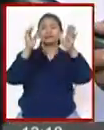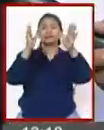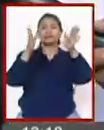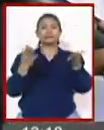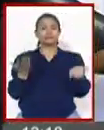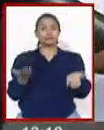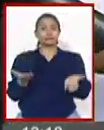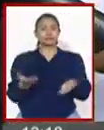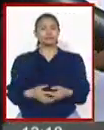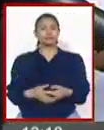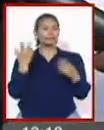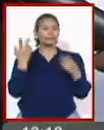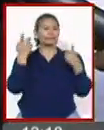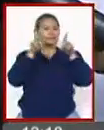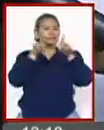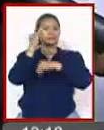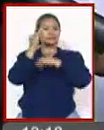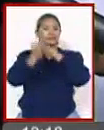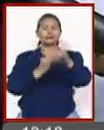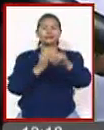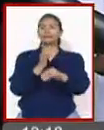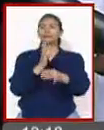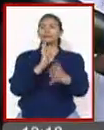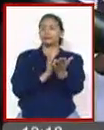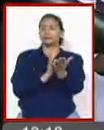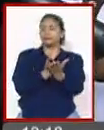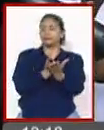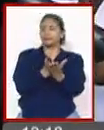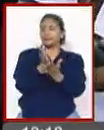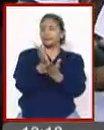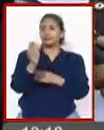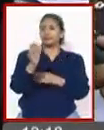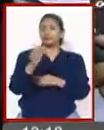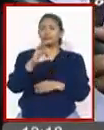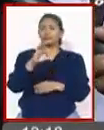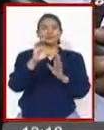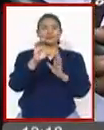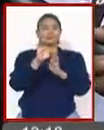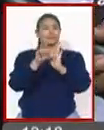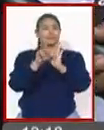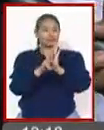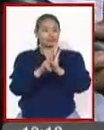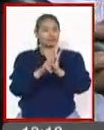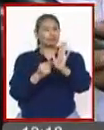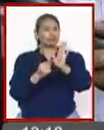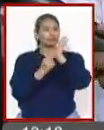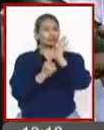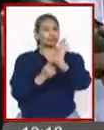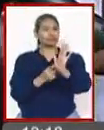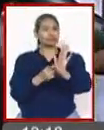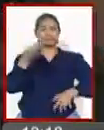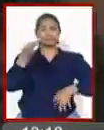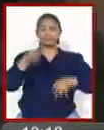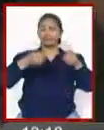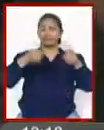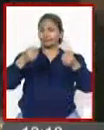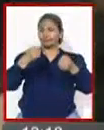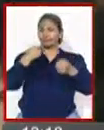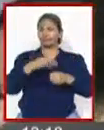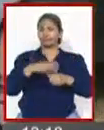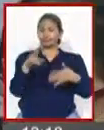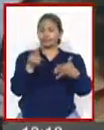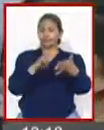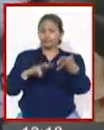un tratado internacional que habla sobre los derechos humanos, la constitución política del Estado lo refrenda, o sea, el tribunal lo que tiene que hacer,